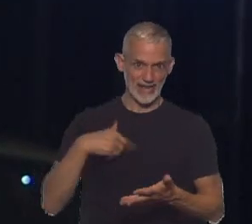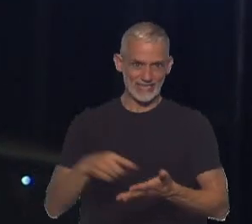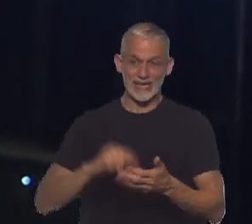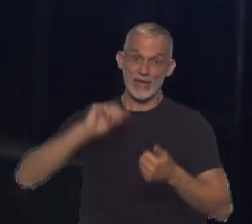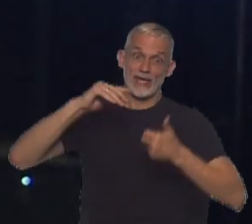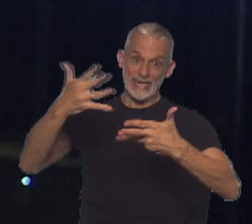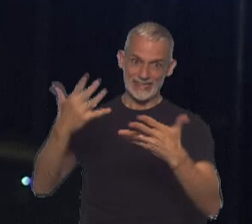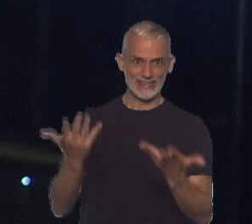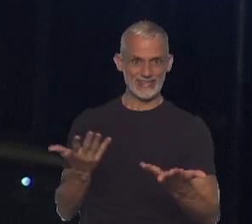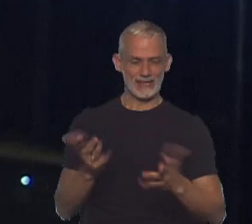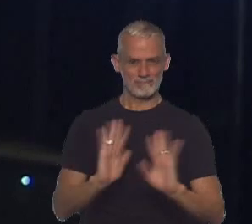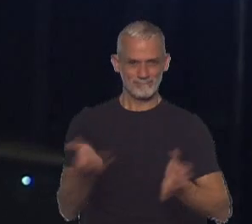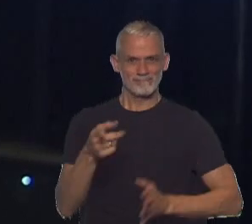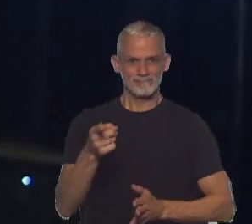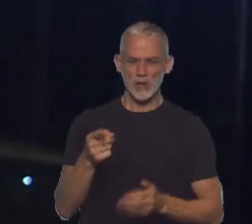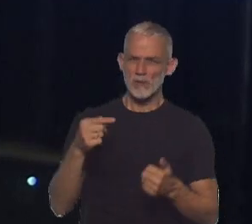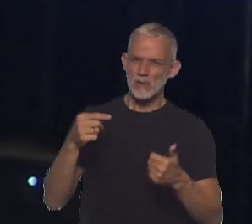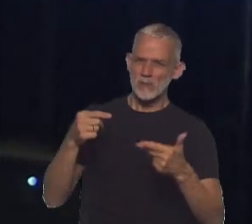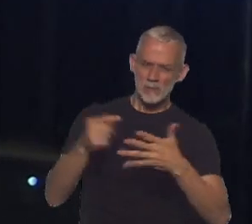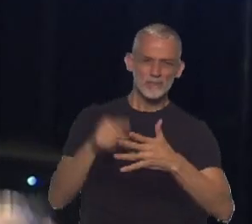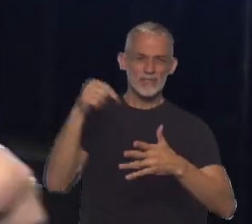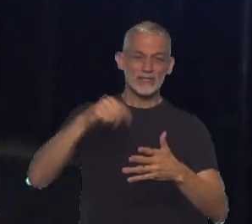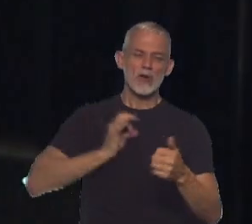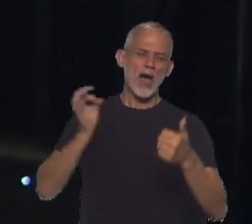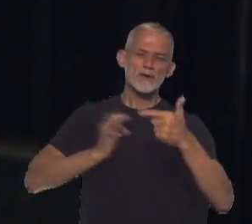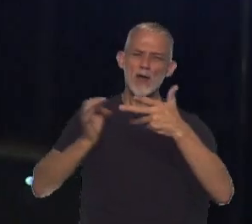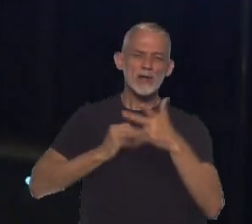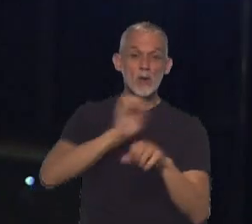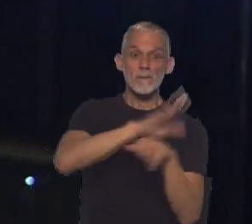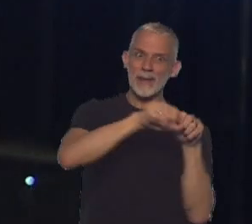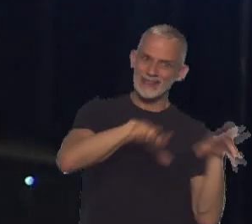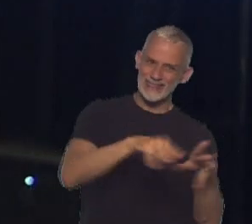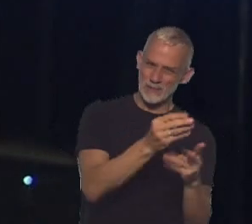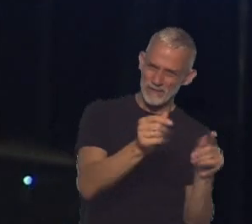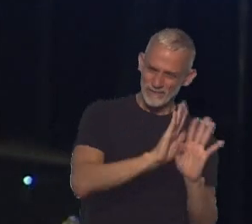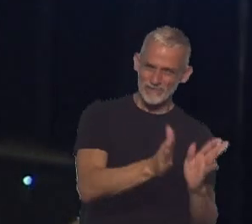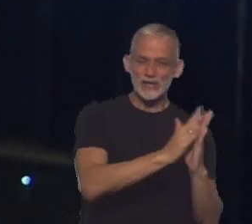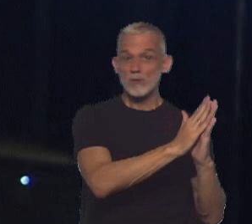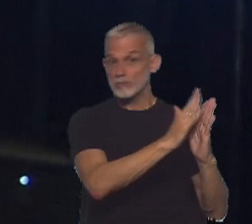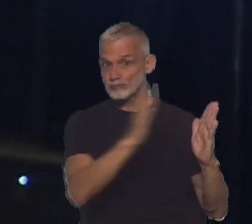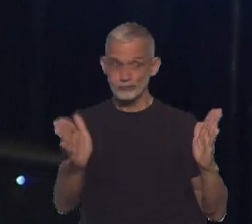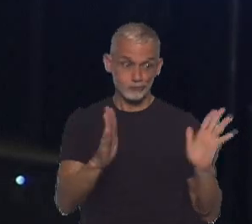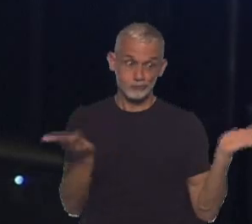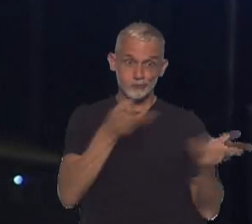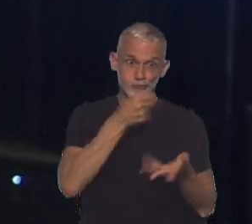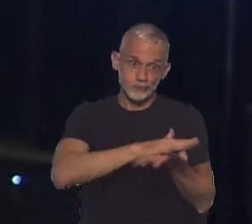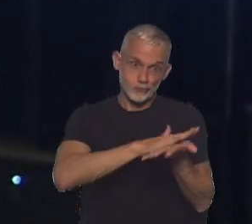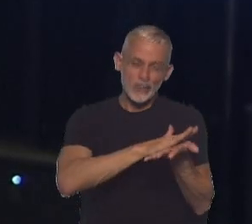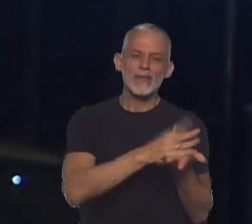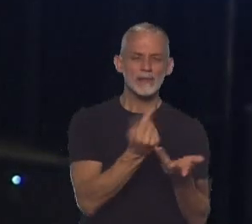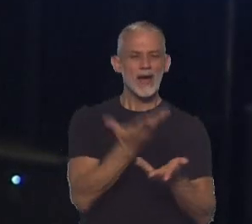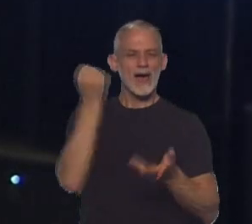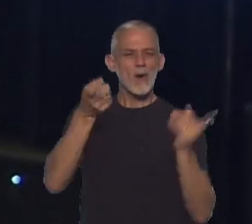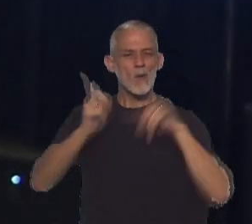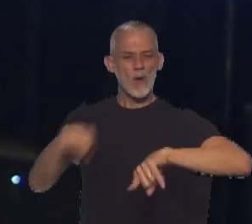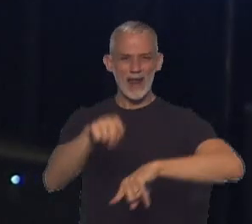y recordemos que ha atravesado absolutamente durante todos estos años post pandemia, que fue un lapso que ha quedado vacío. Por eso retomar es